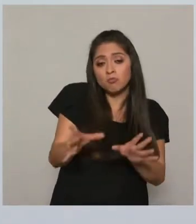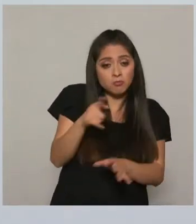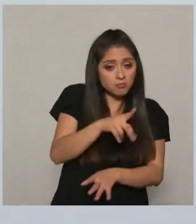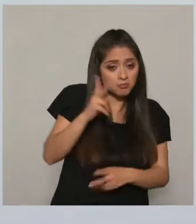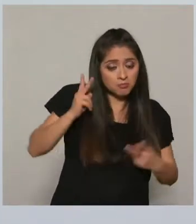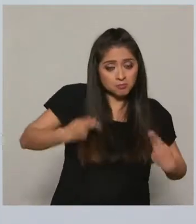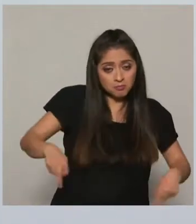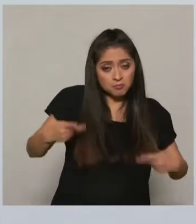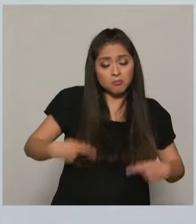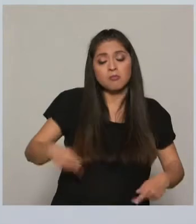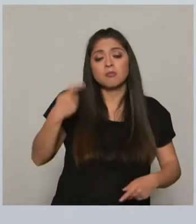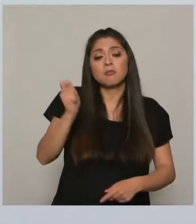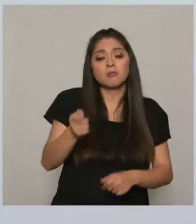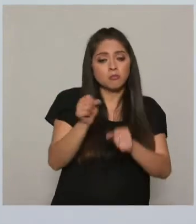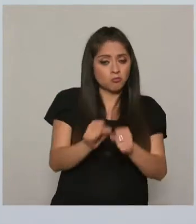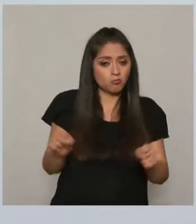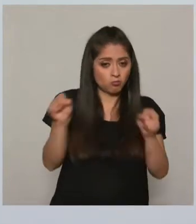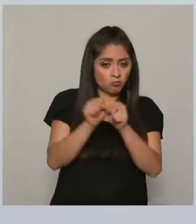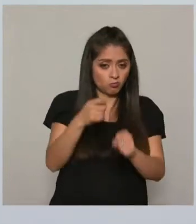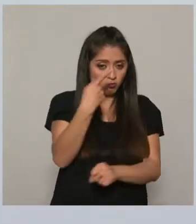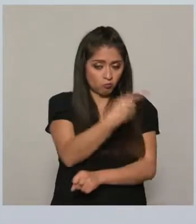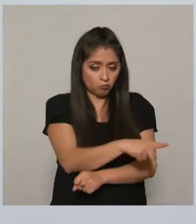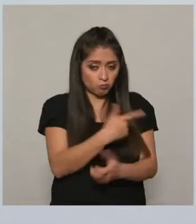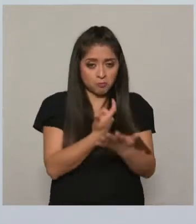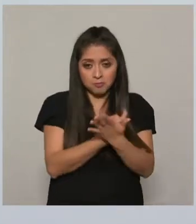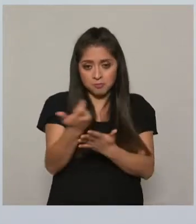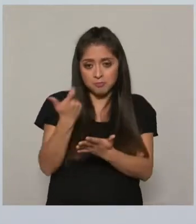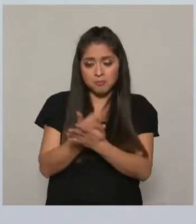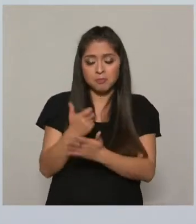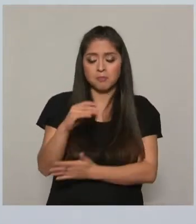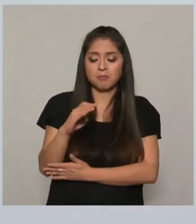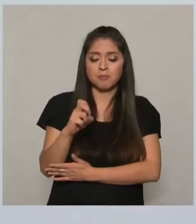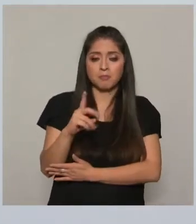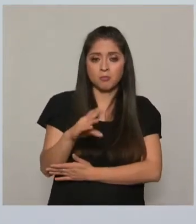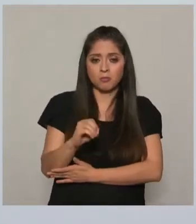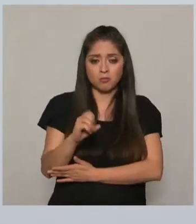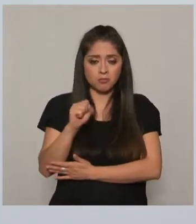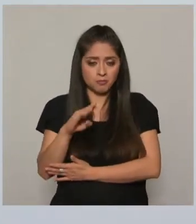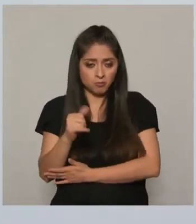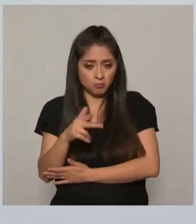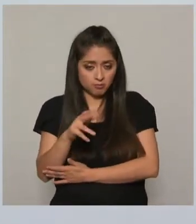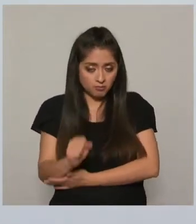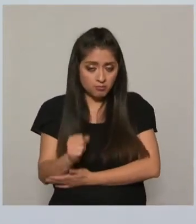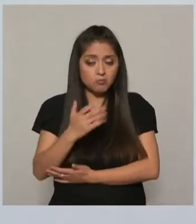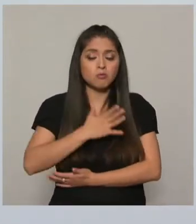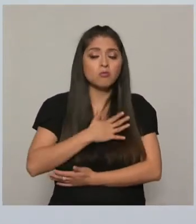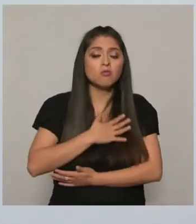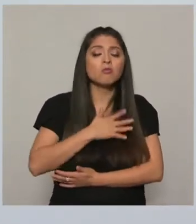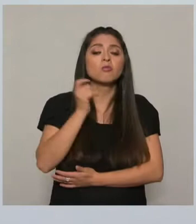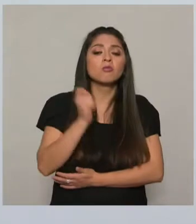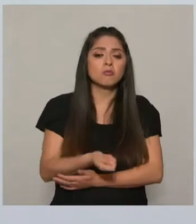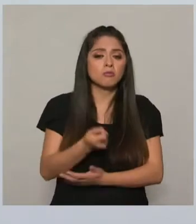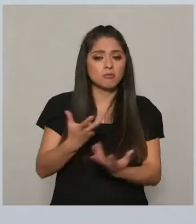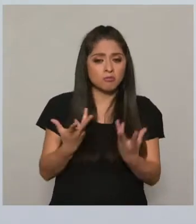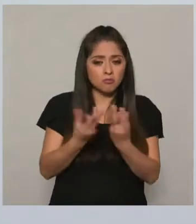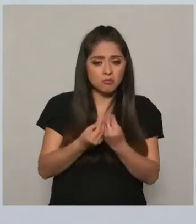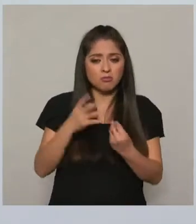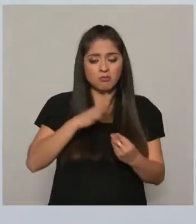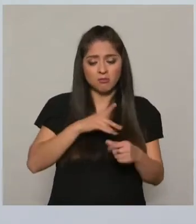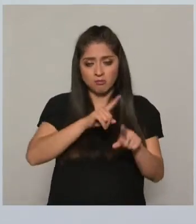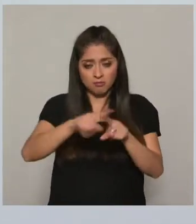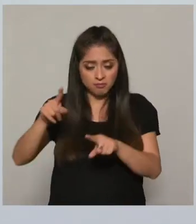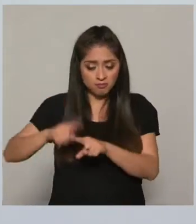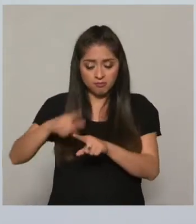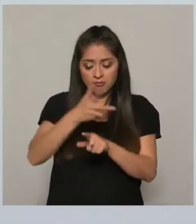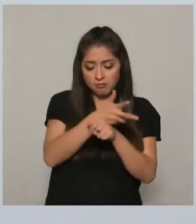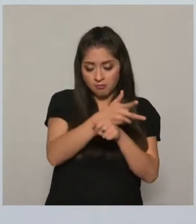esta persona, que su seguro pague evidentemente los gastos médicos mayores, pero no se vaya, porque finalmente hay cámaras, lo